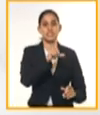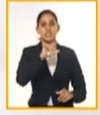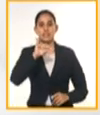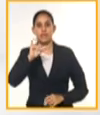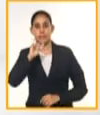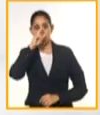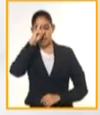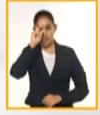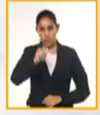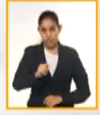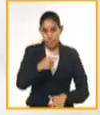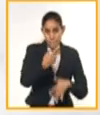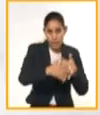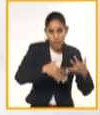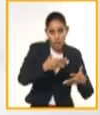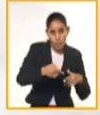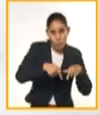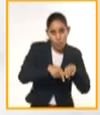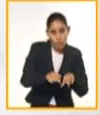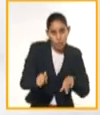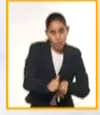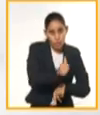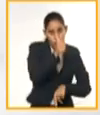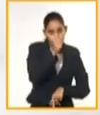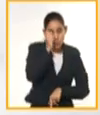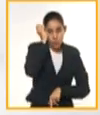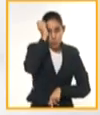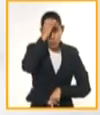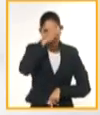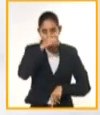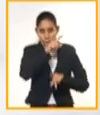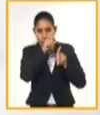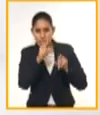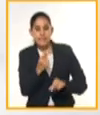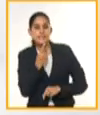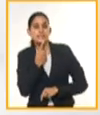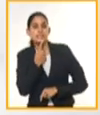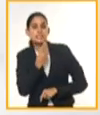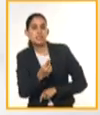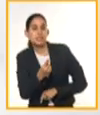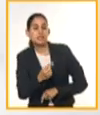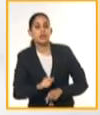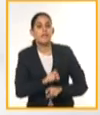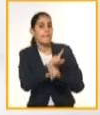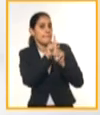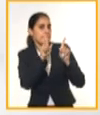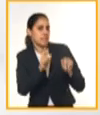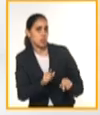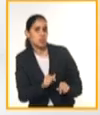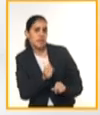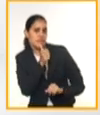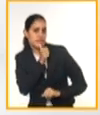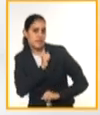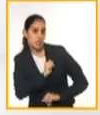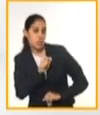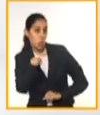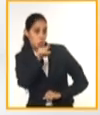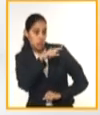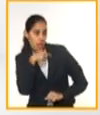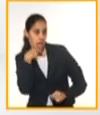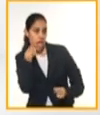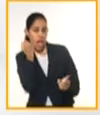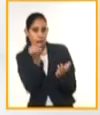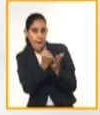Trump. Ellos publican la encuesta que hace. ¿Qué dice? La pregunta es muy simple. ¿Usted aprueba o